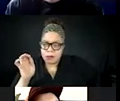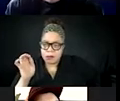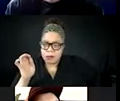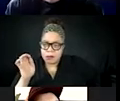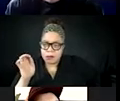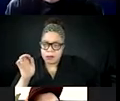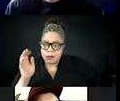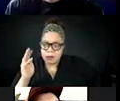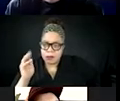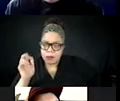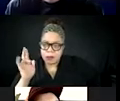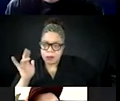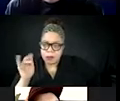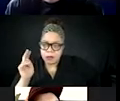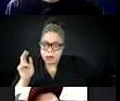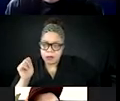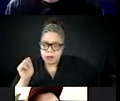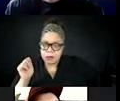el